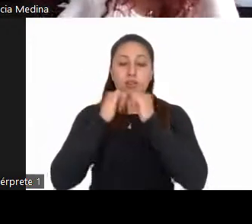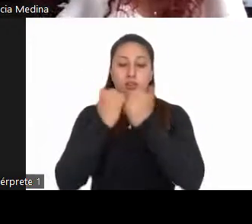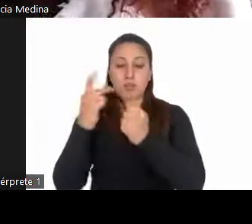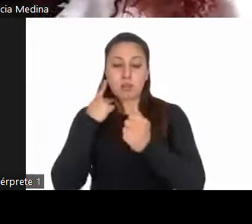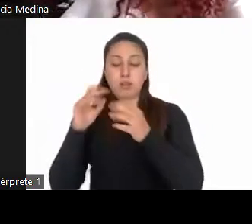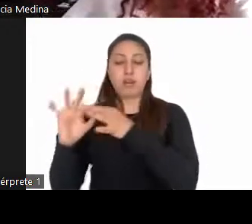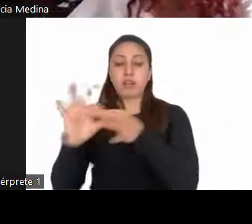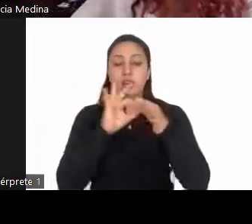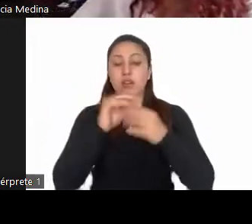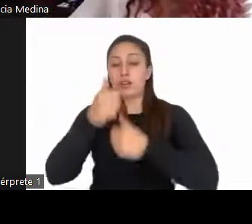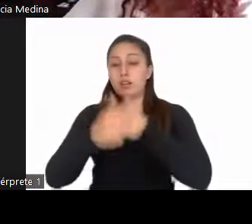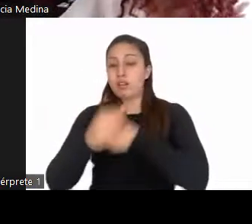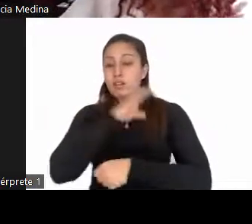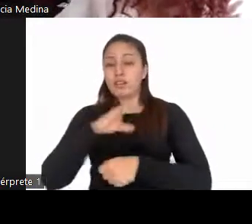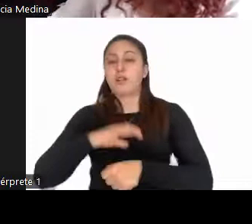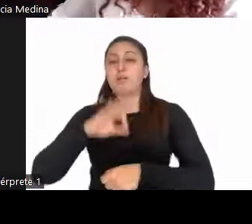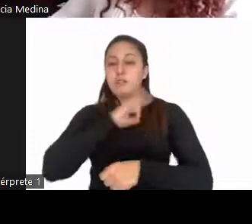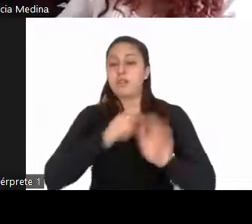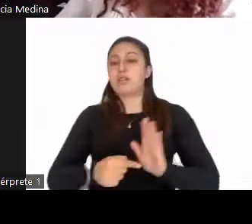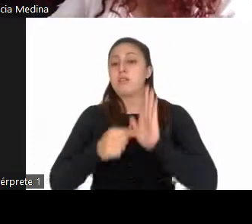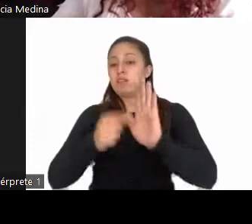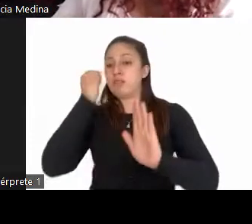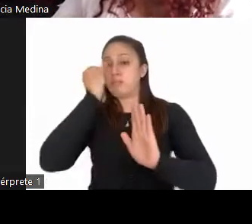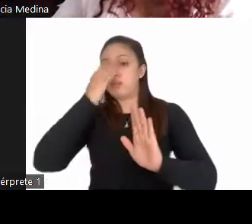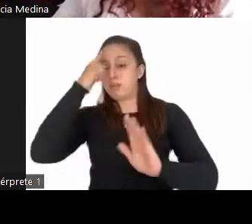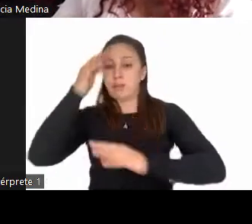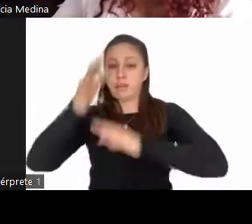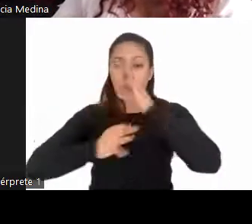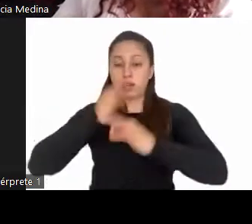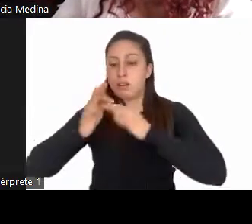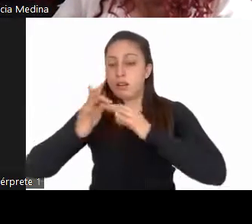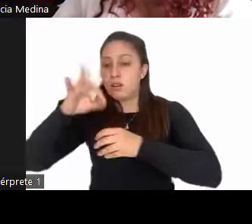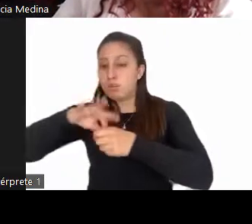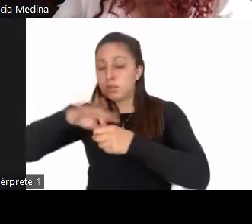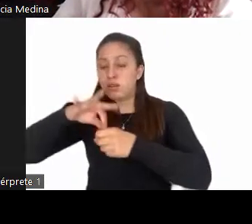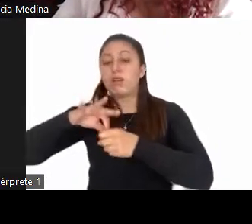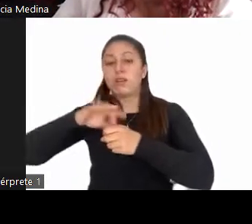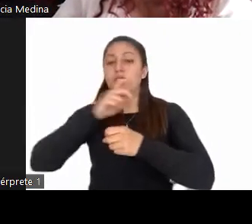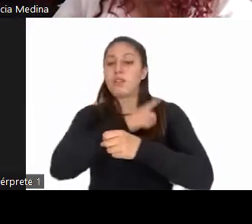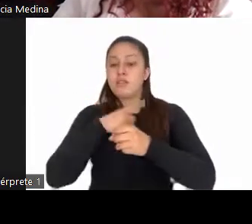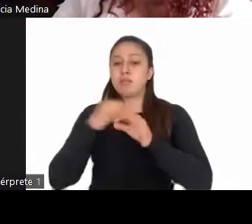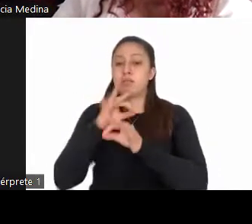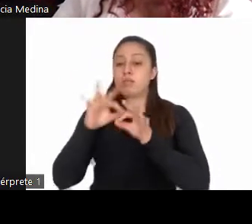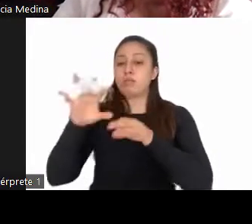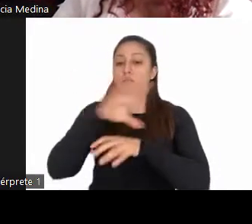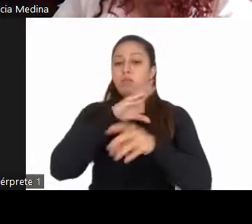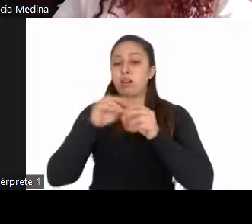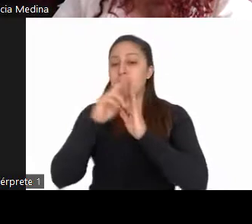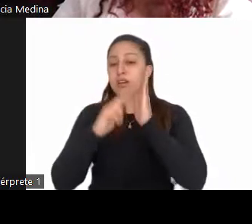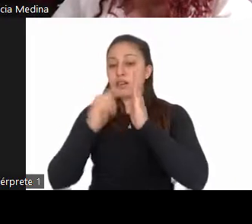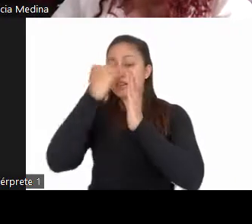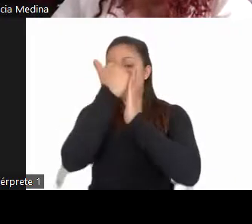candidatos colocarán propaganda electoral observando las reglas siguientes.